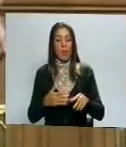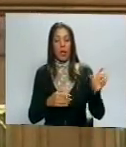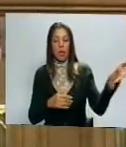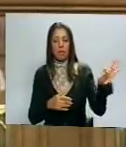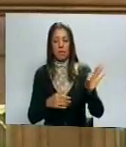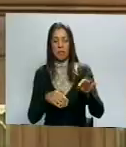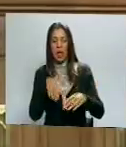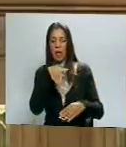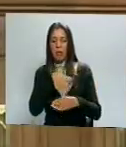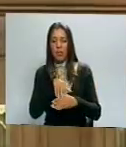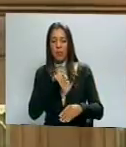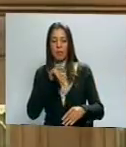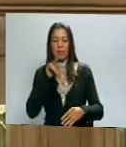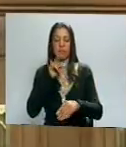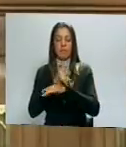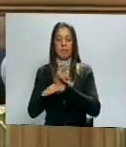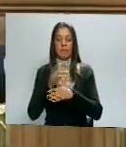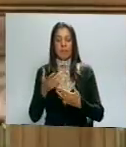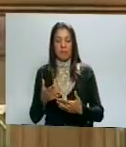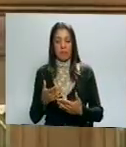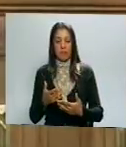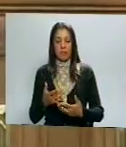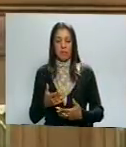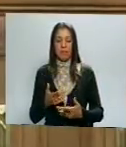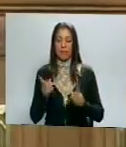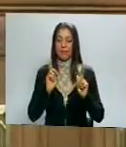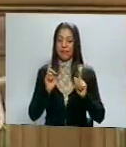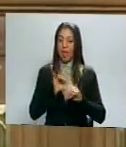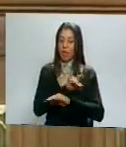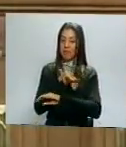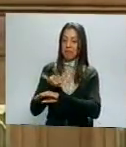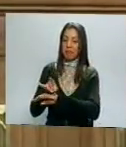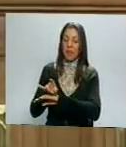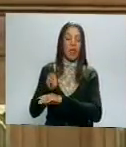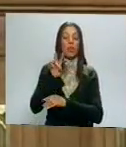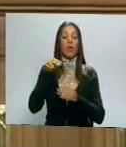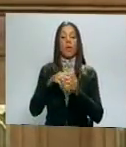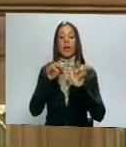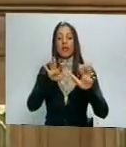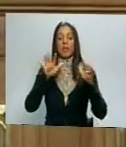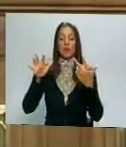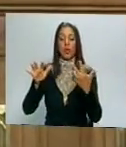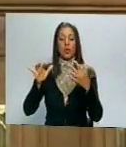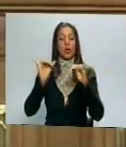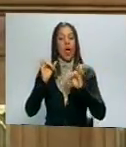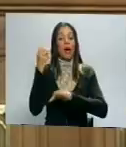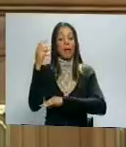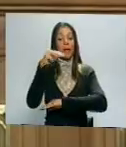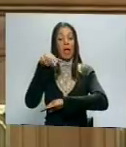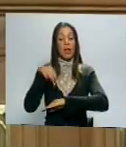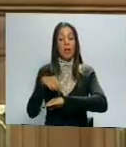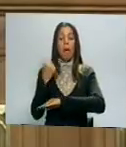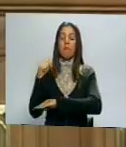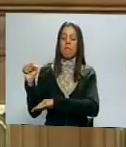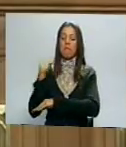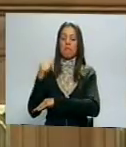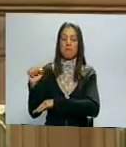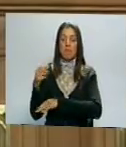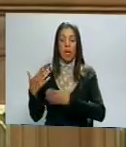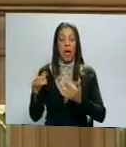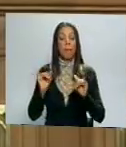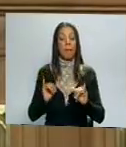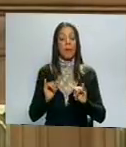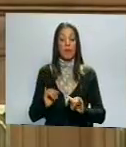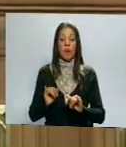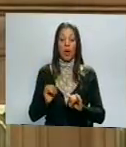de manera fraudulenta. Por supuesto, no fueron. 2018 siguen en desacato. Ese desacato no se ha